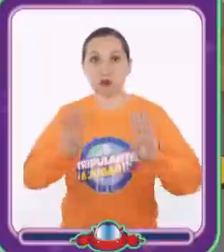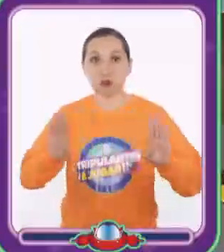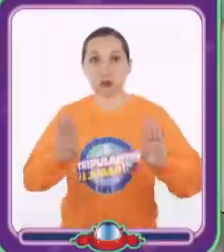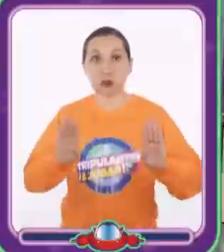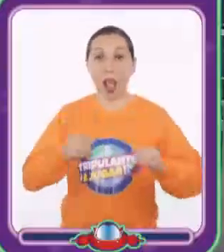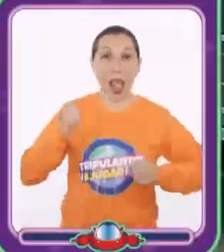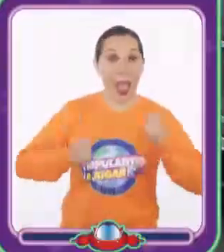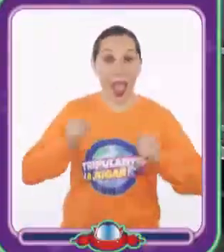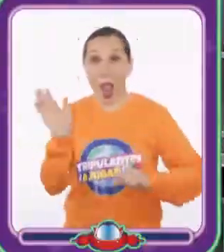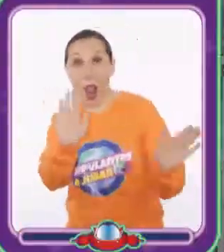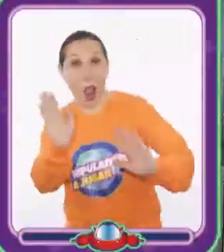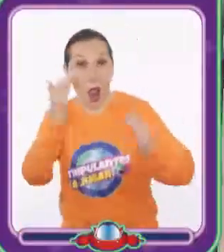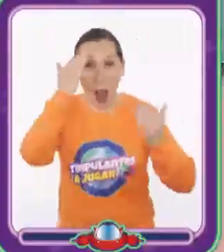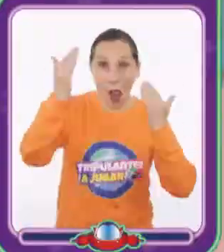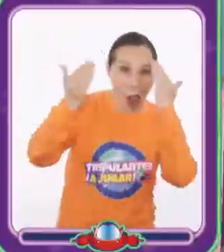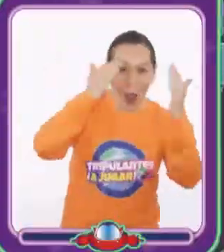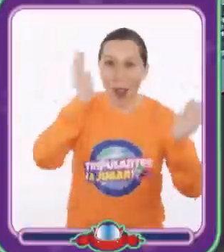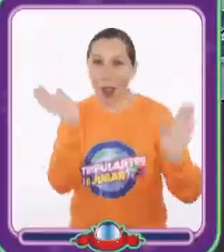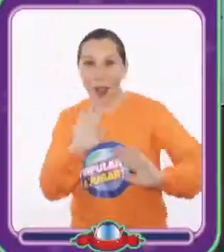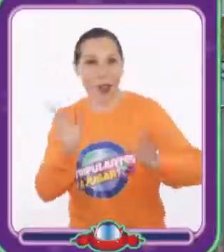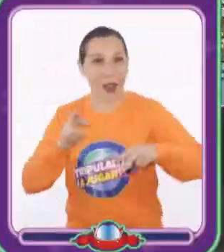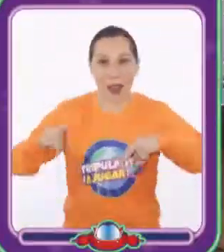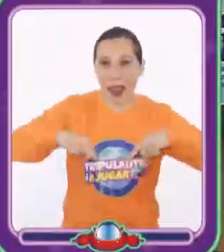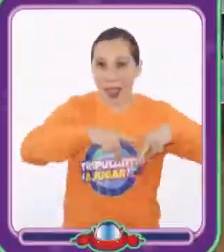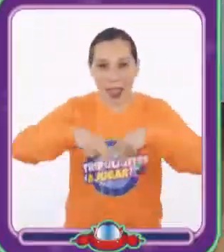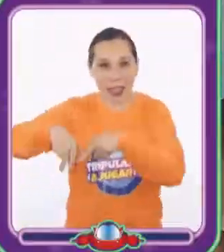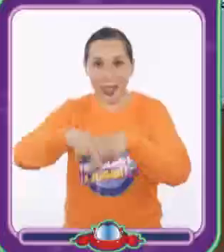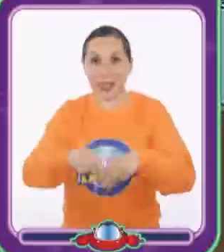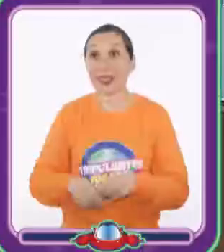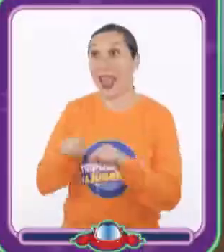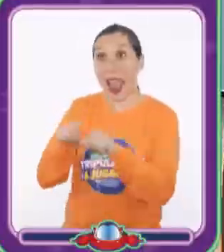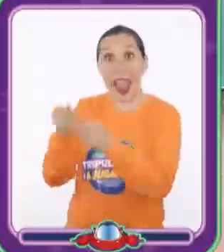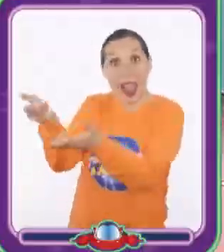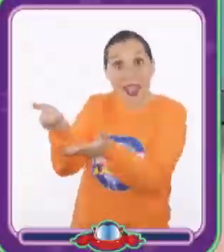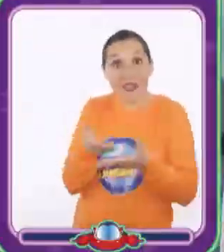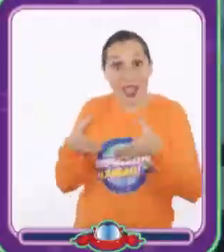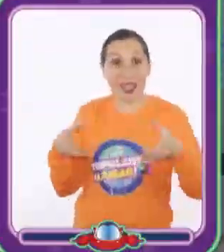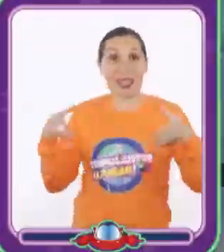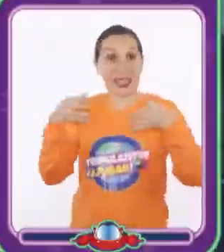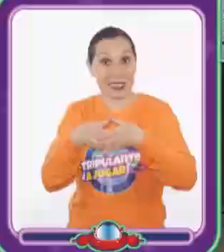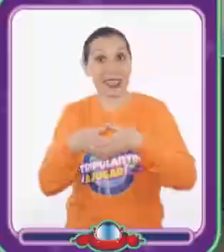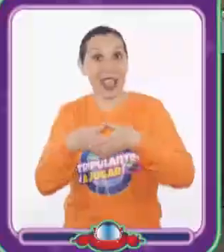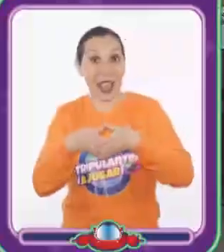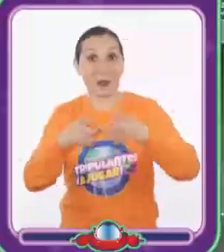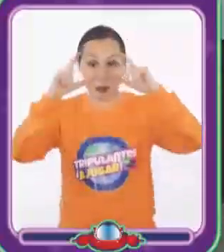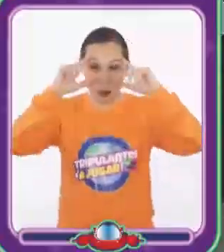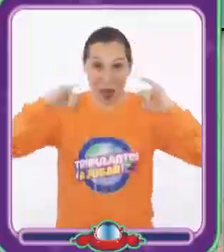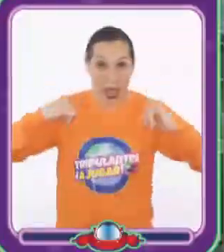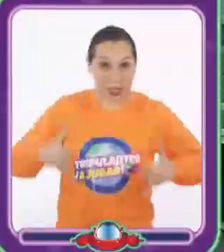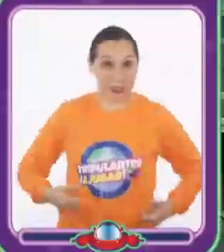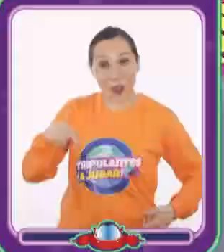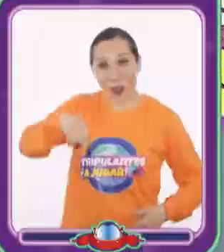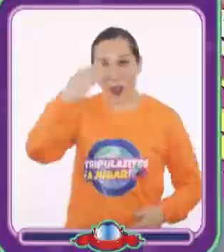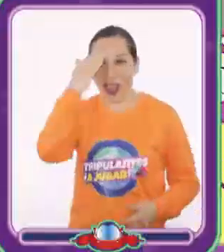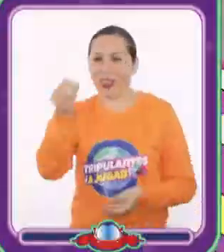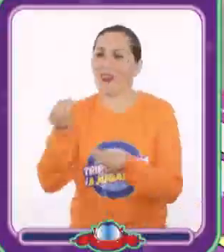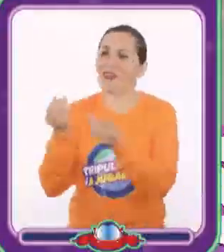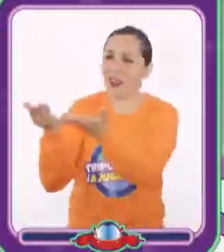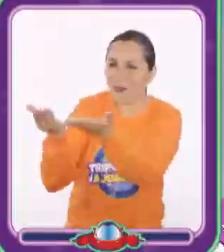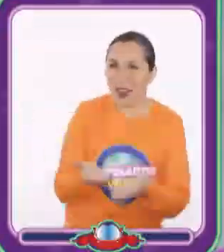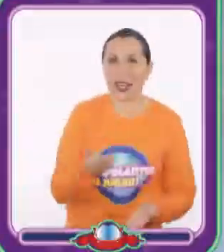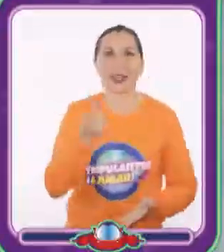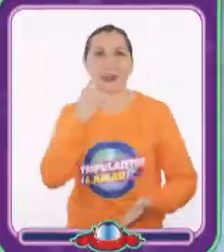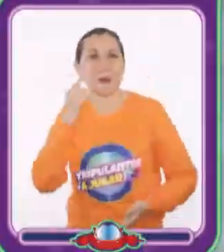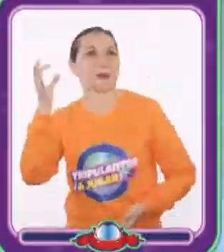¡Hola! ¡Hola! ¡Hola! ¡Aquí está la tripulación del día de hoy!